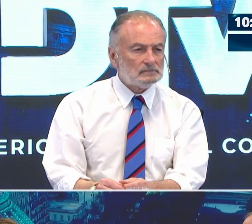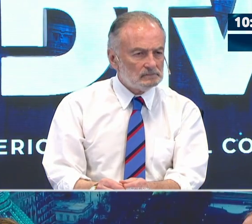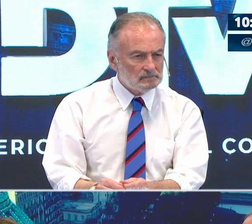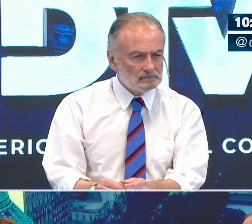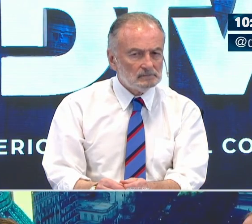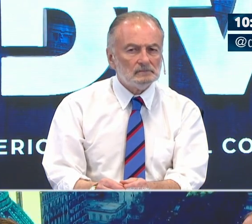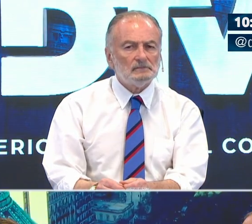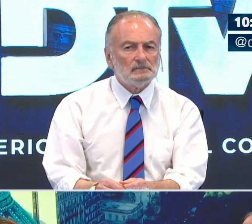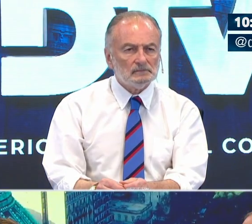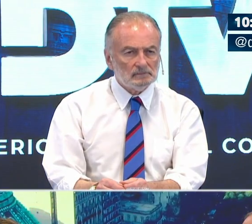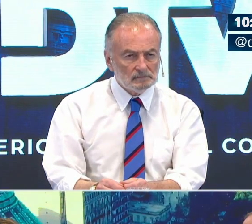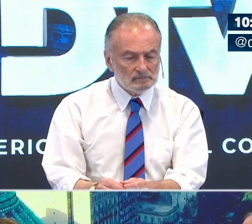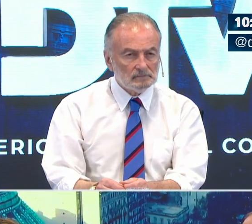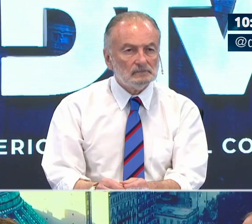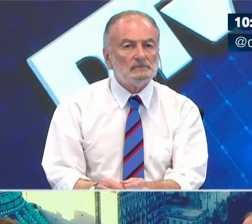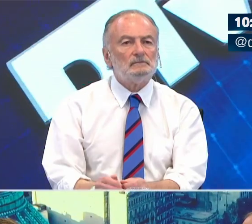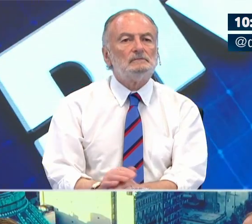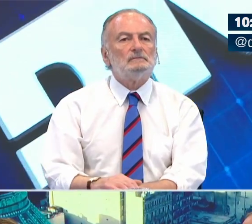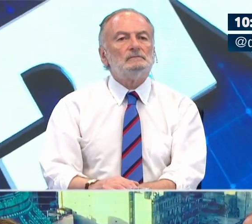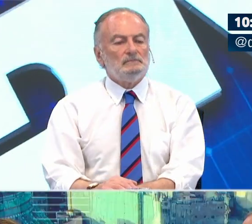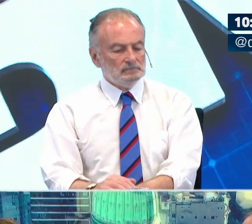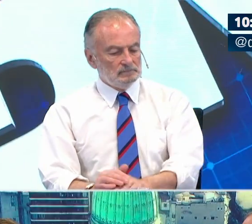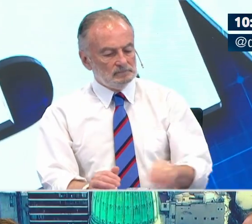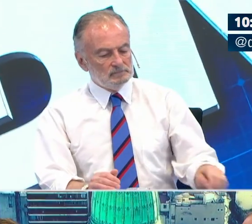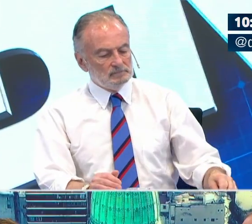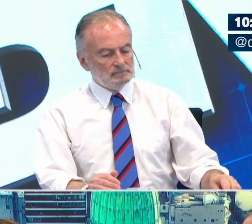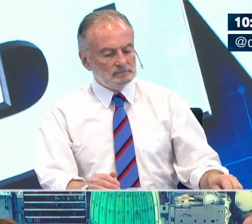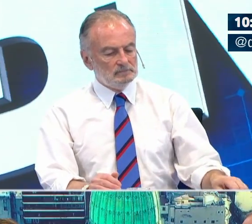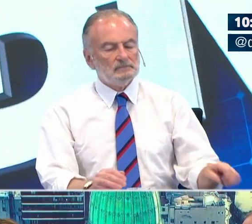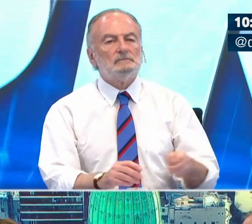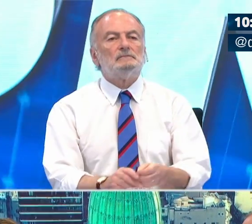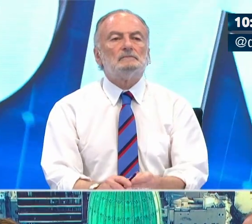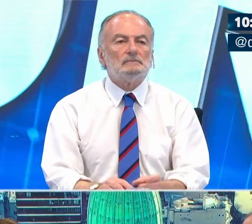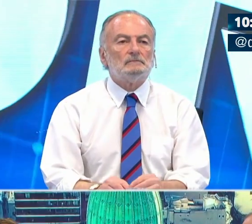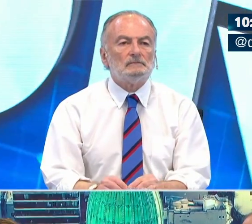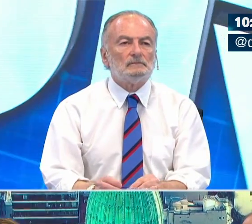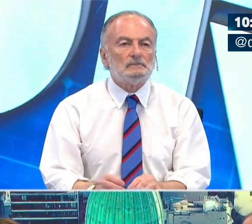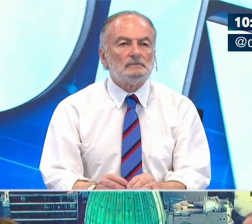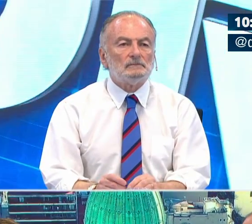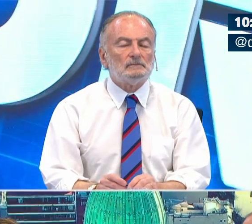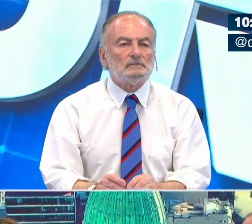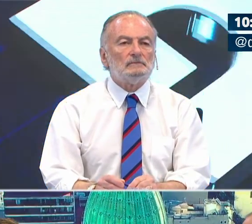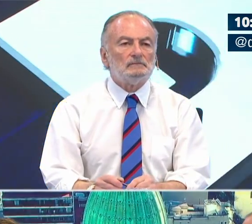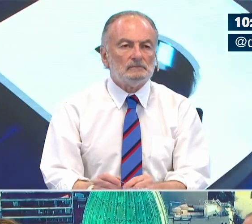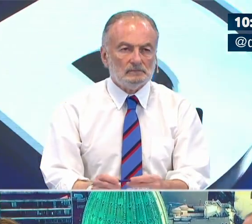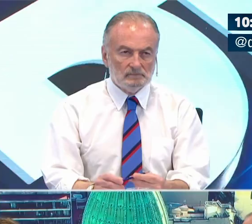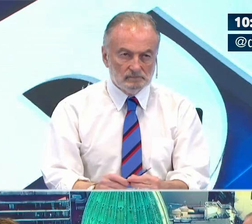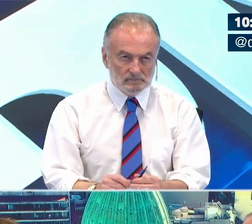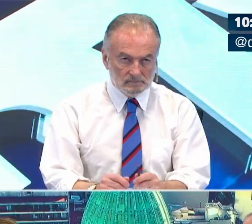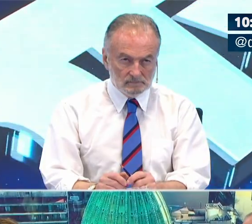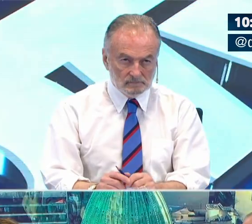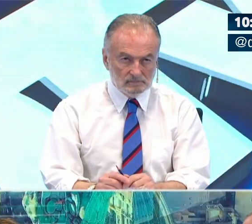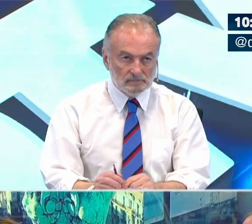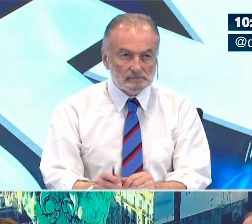la responsabilidad de quien está al frente de un volante, llevando en otro caso la responsabilidad de su vida como